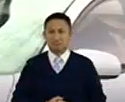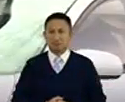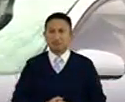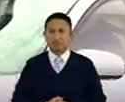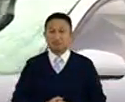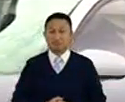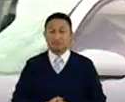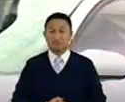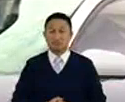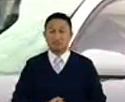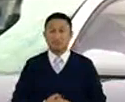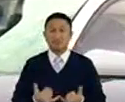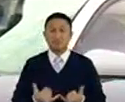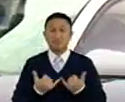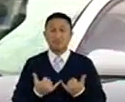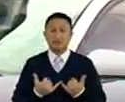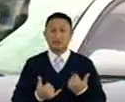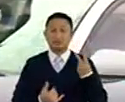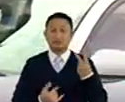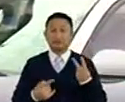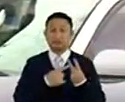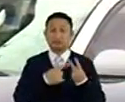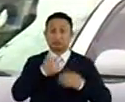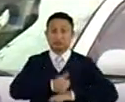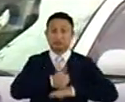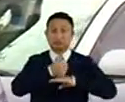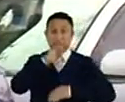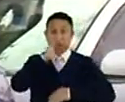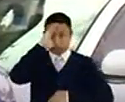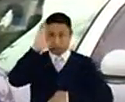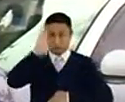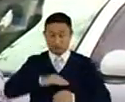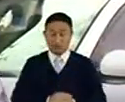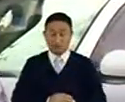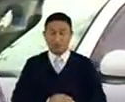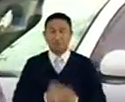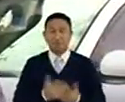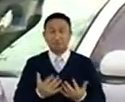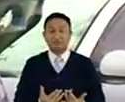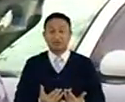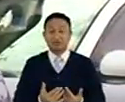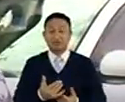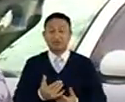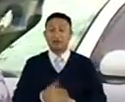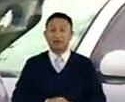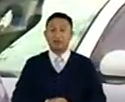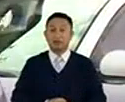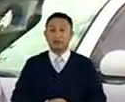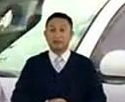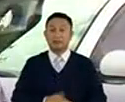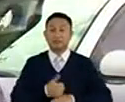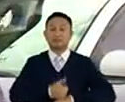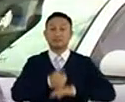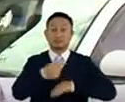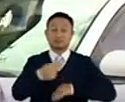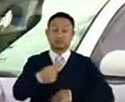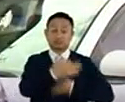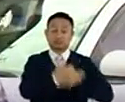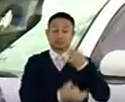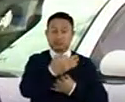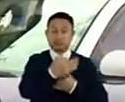este momento están puestos ya a órdenes de la autoridad competente y esperamos de la autoridad